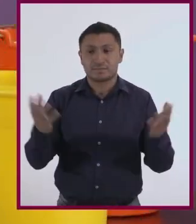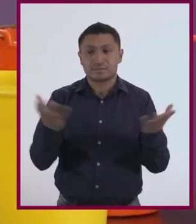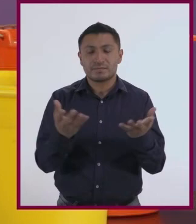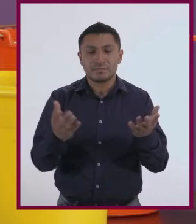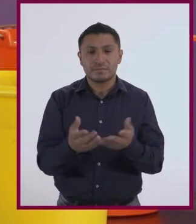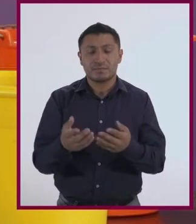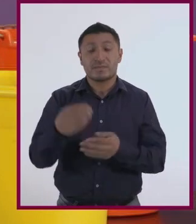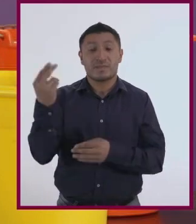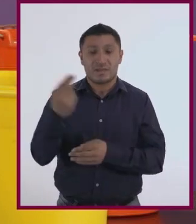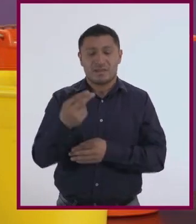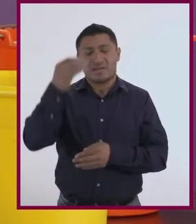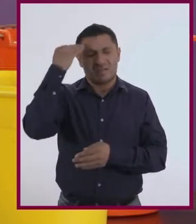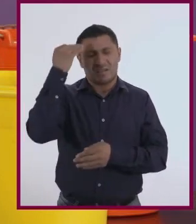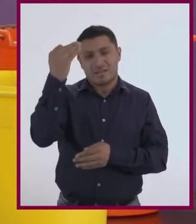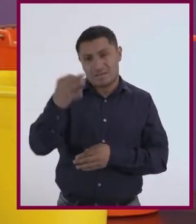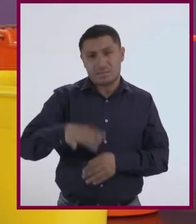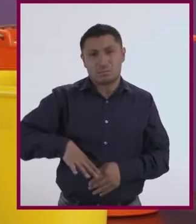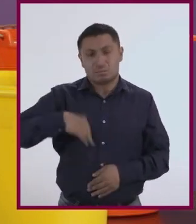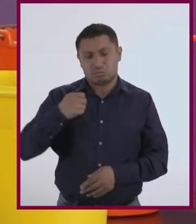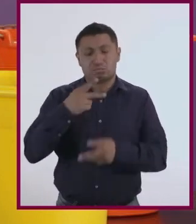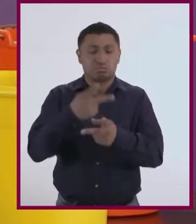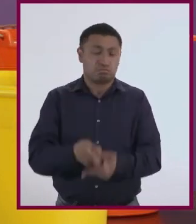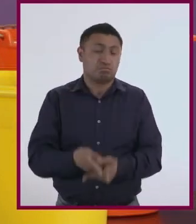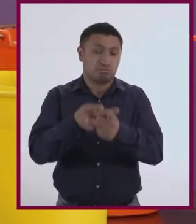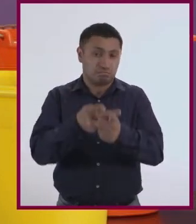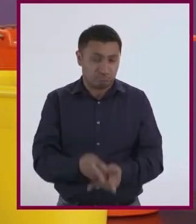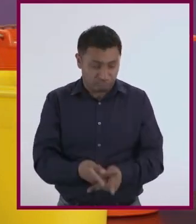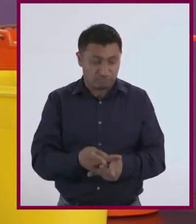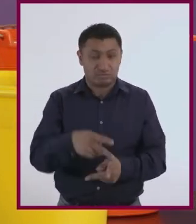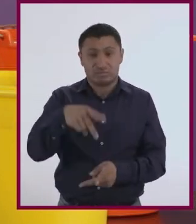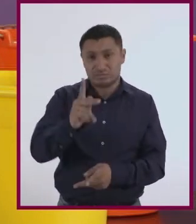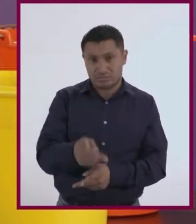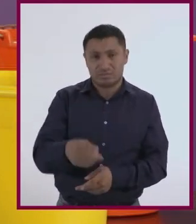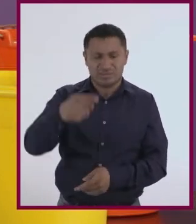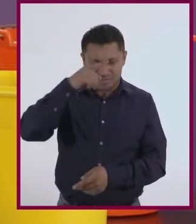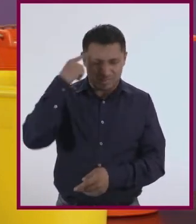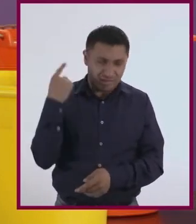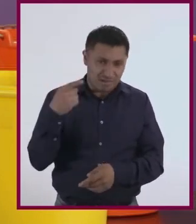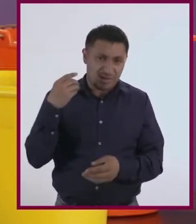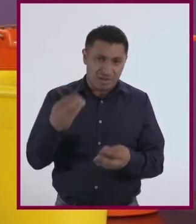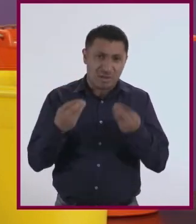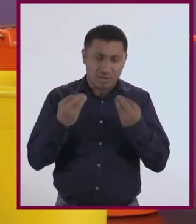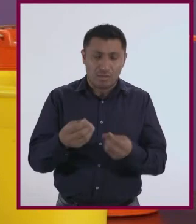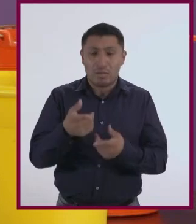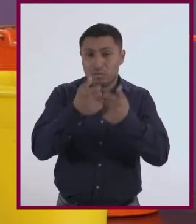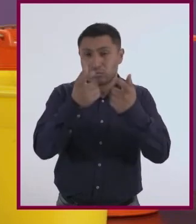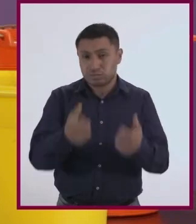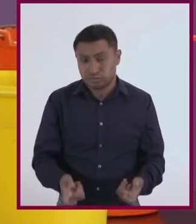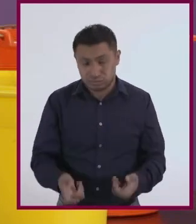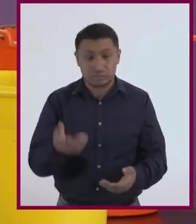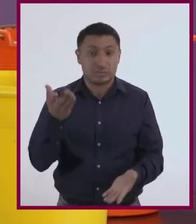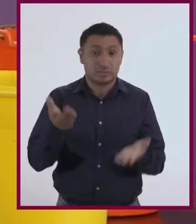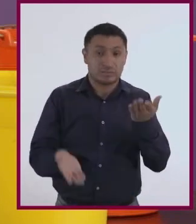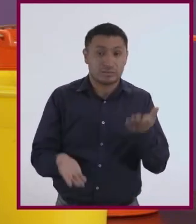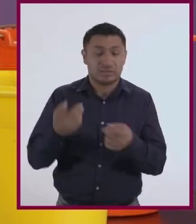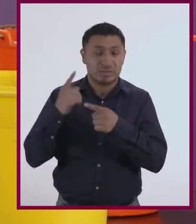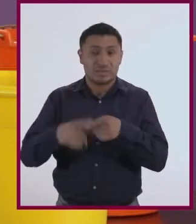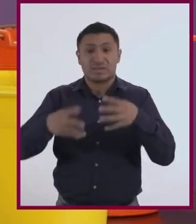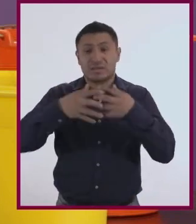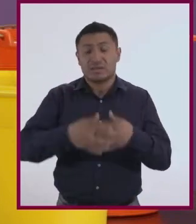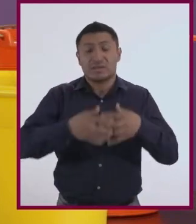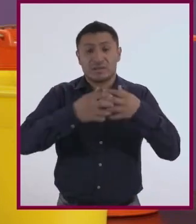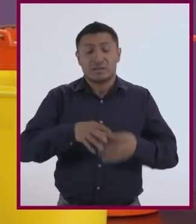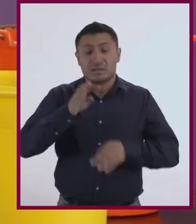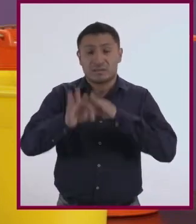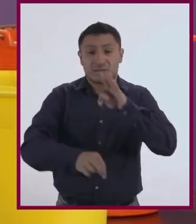Realizar una composta requiere tiempo, esfuerzo y paciencia. Sin embargo, es un proceso fácil, abundante y barato, comparado con otros sistemas de